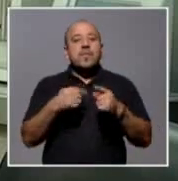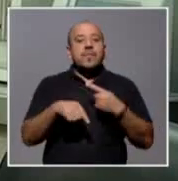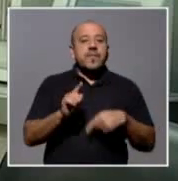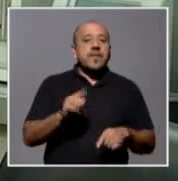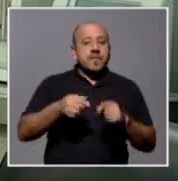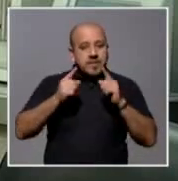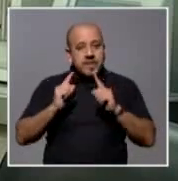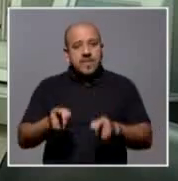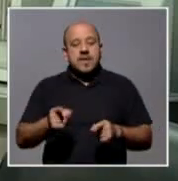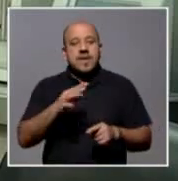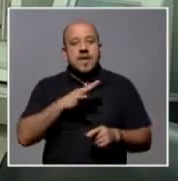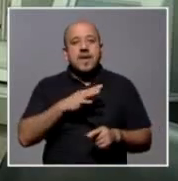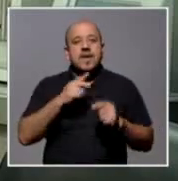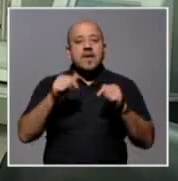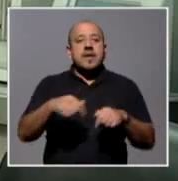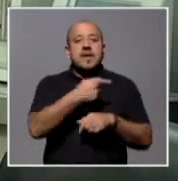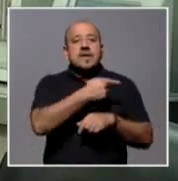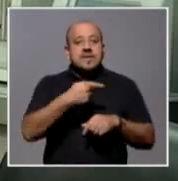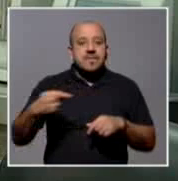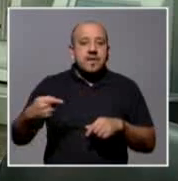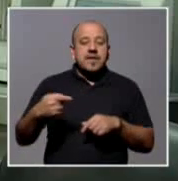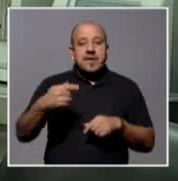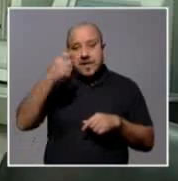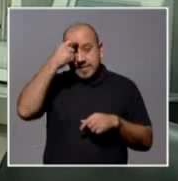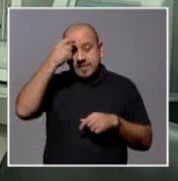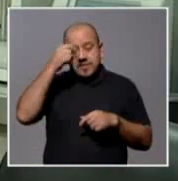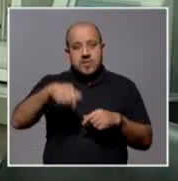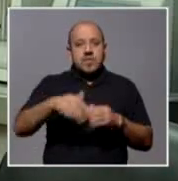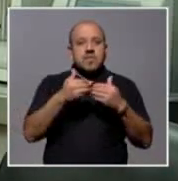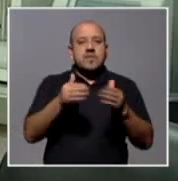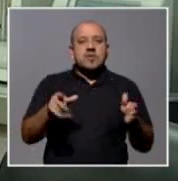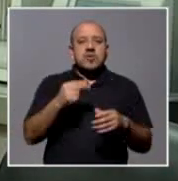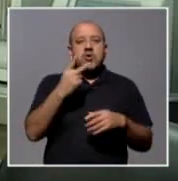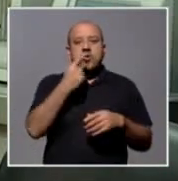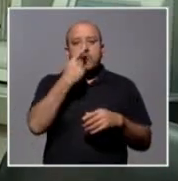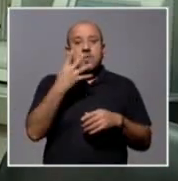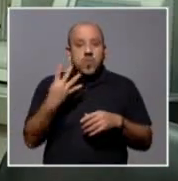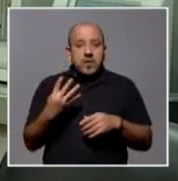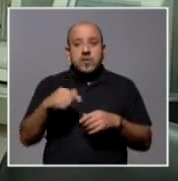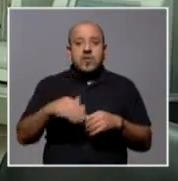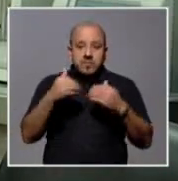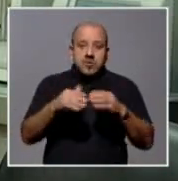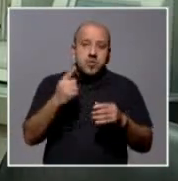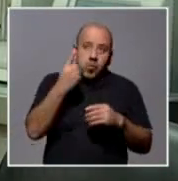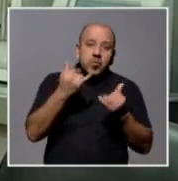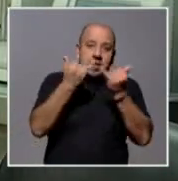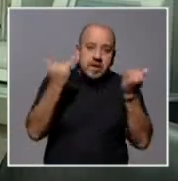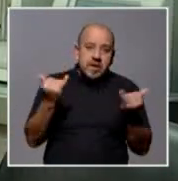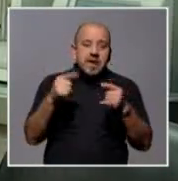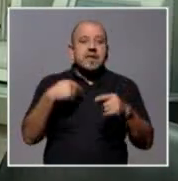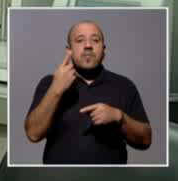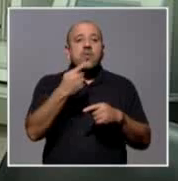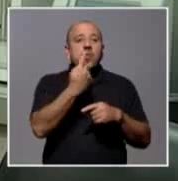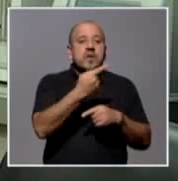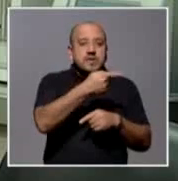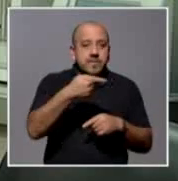además, estamos viviendo en la Semana de la Ciencia. Esto empezó por allá por el 2004, siendo un día, después pasó a ser una semana, y el Clemente